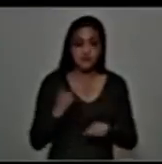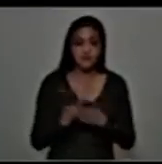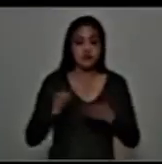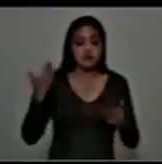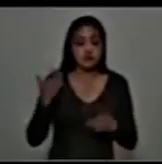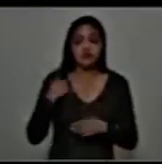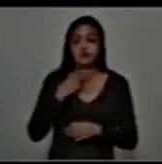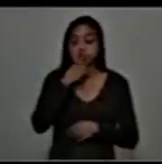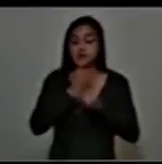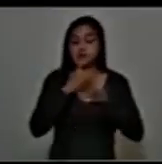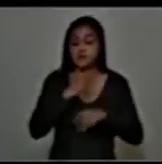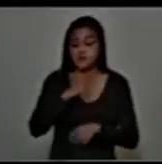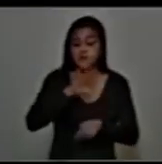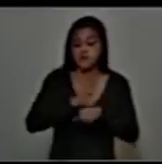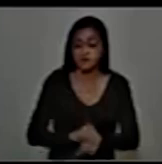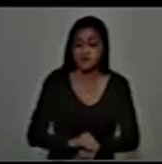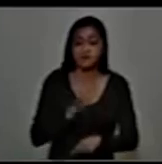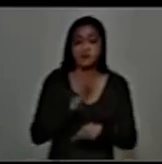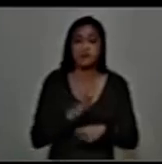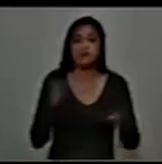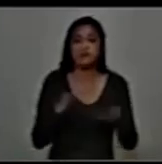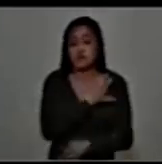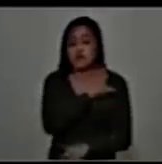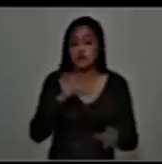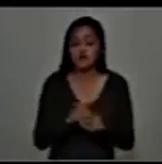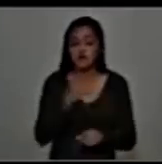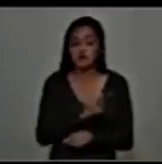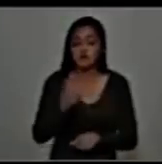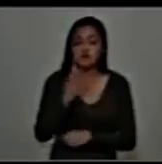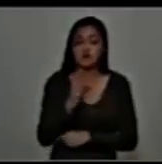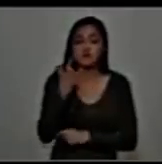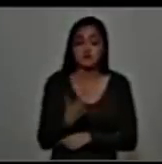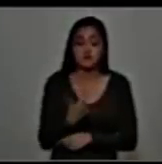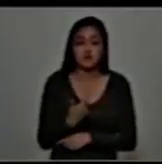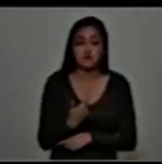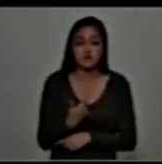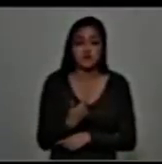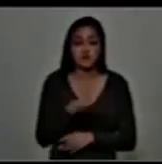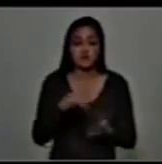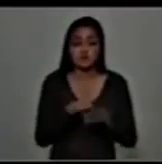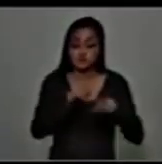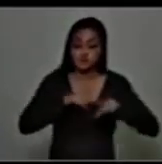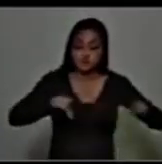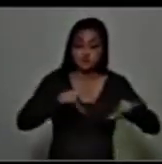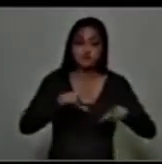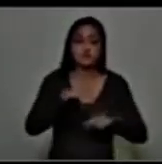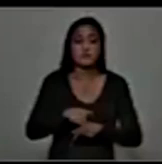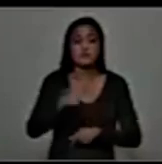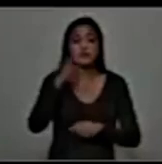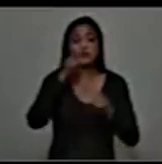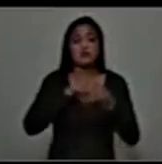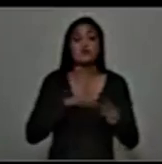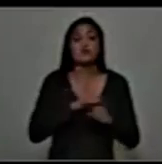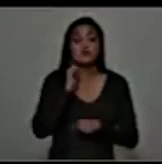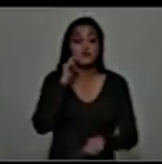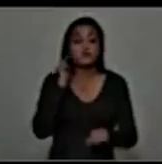con las mediciones de Ferrocarriles de México, con la finalidad